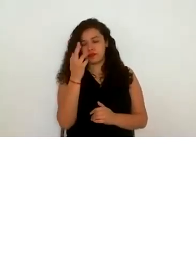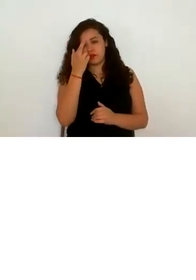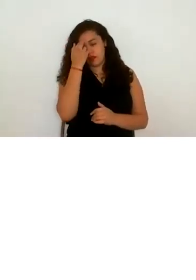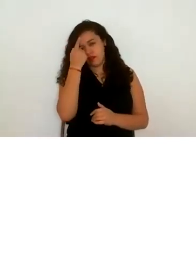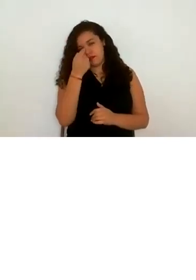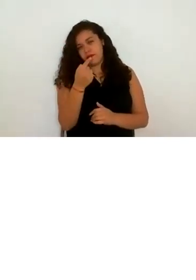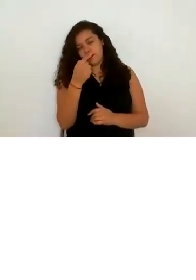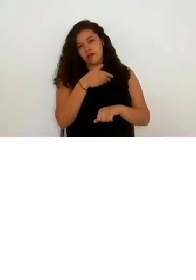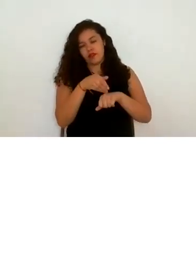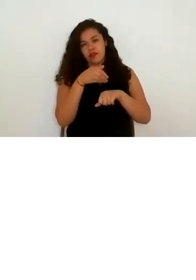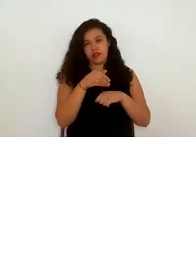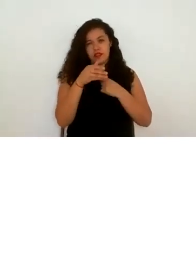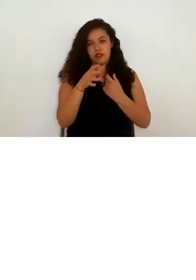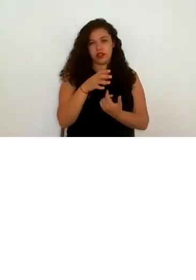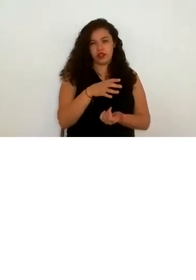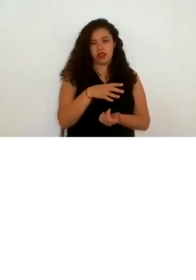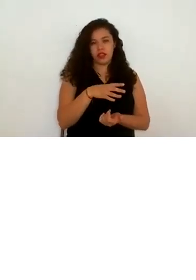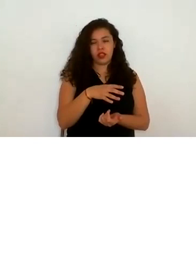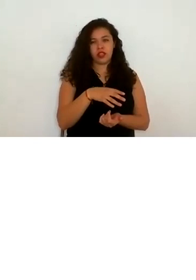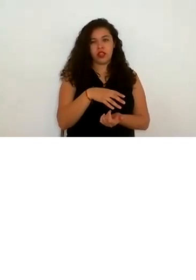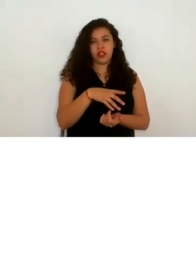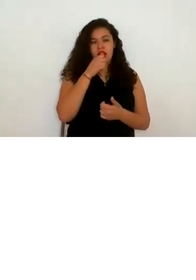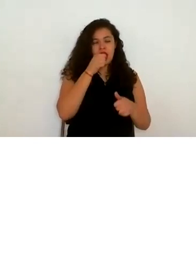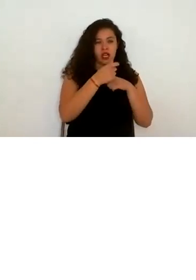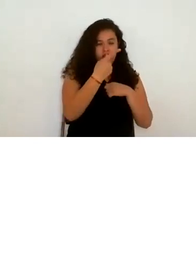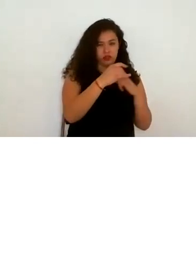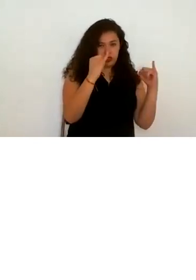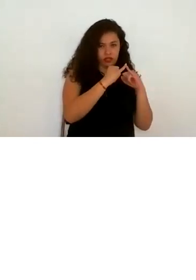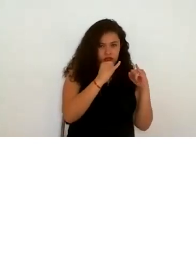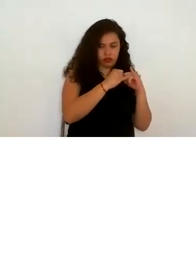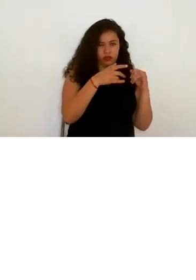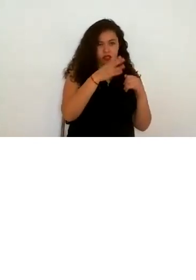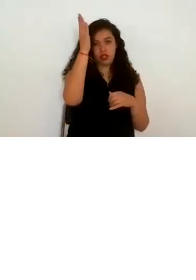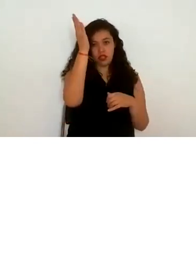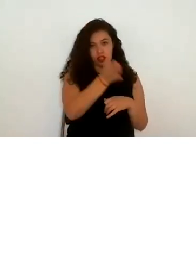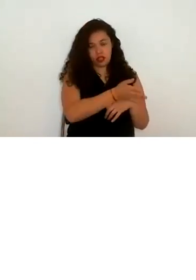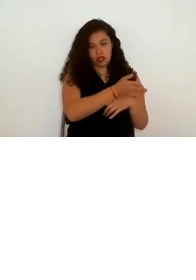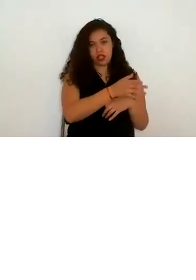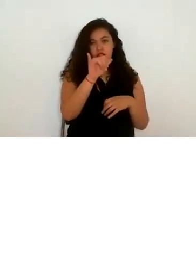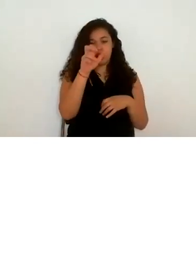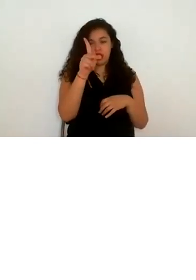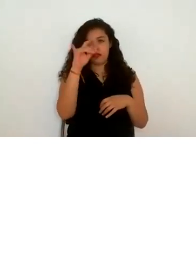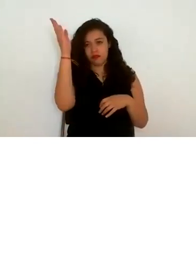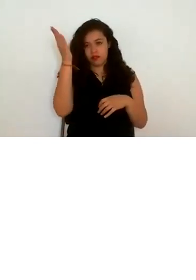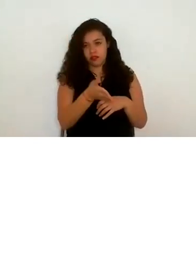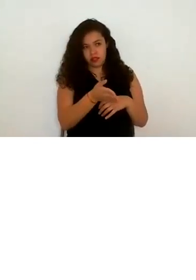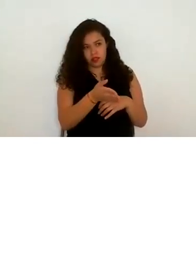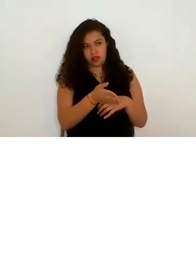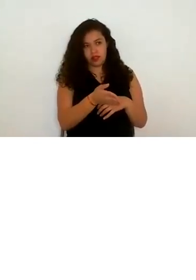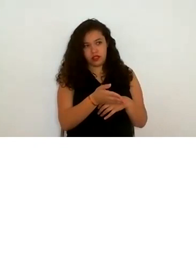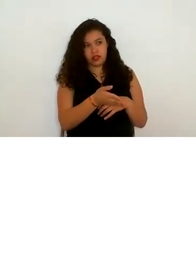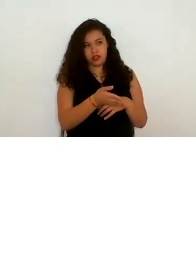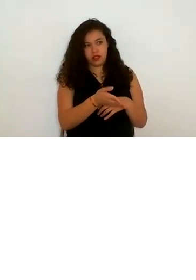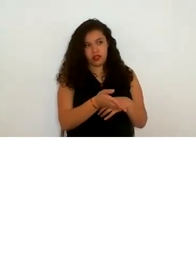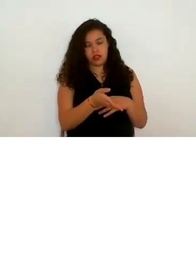número del expediente viene las siglas de su institución, diagonal IAP, diagonal, las siglas de